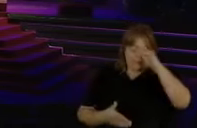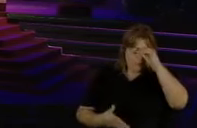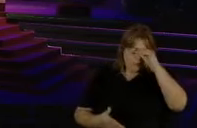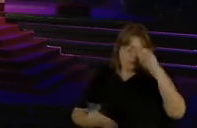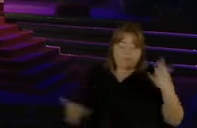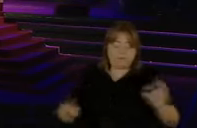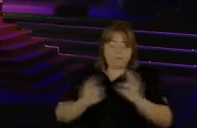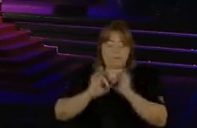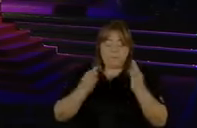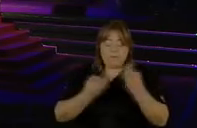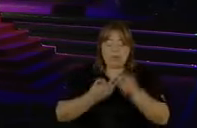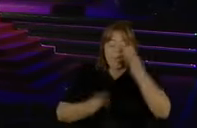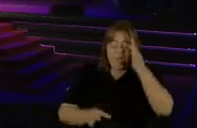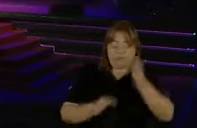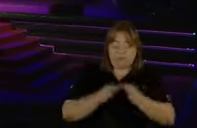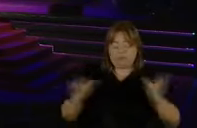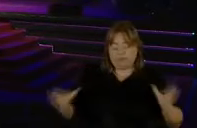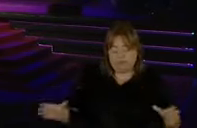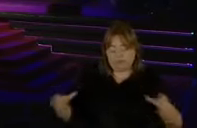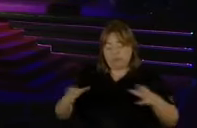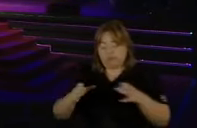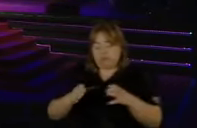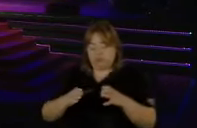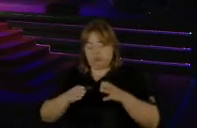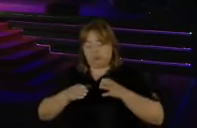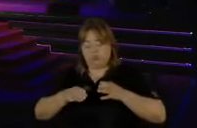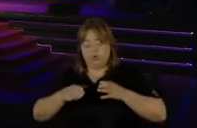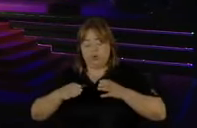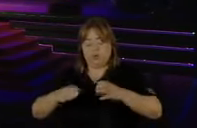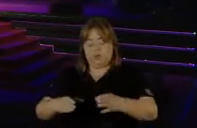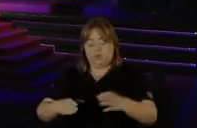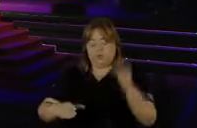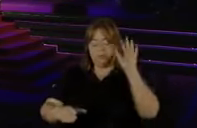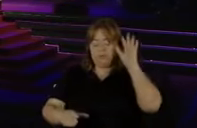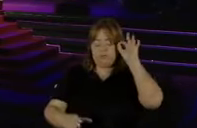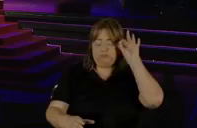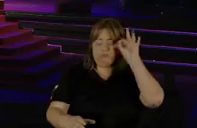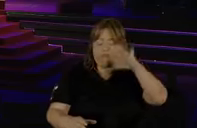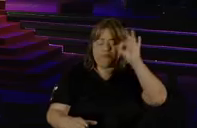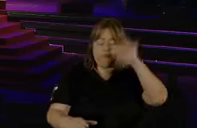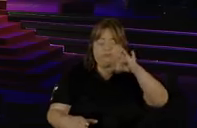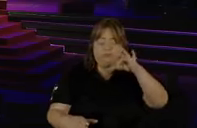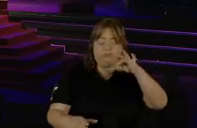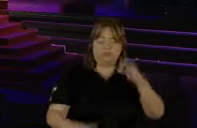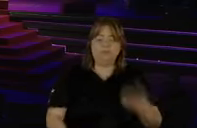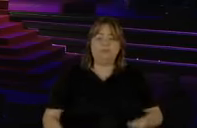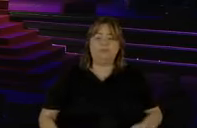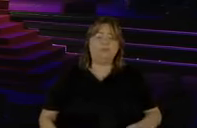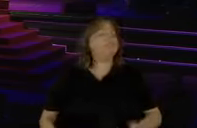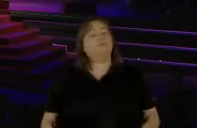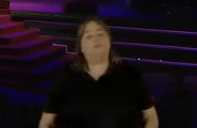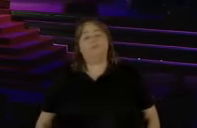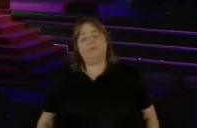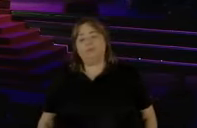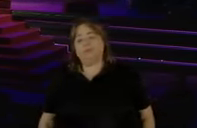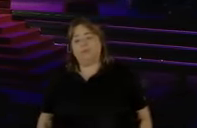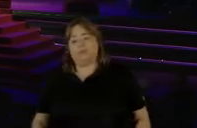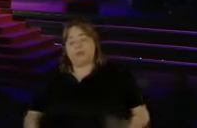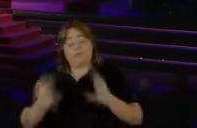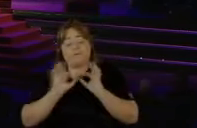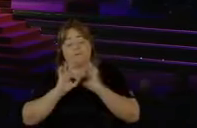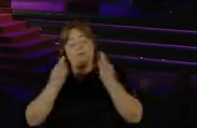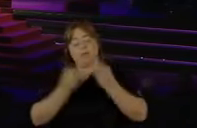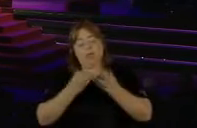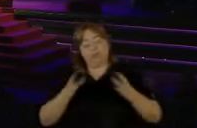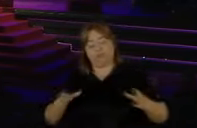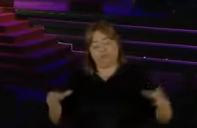fe, con aquellos que te dan testimonio, que se ocupan de ti. Gracias, Jesús. La familia de la fe,